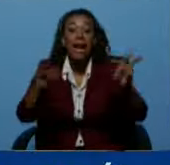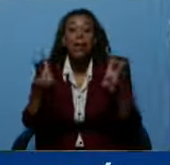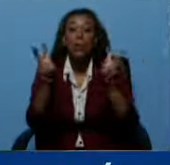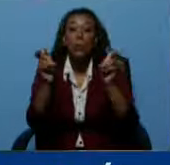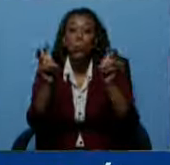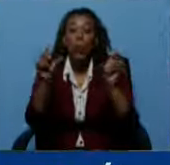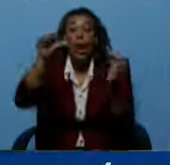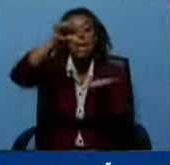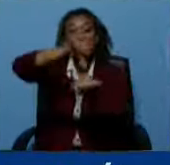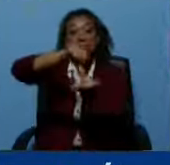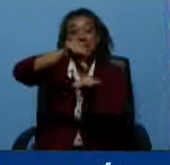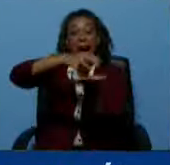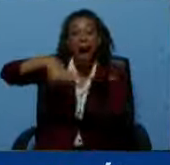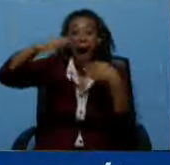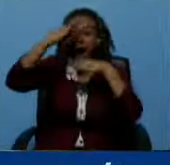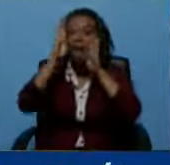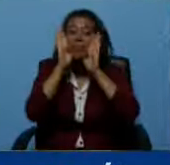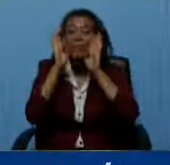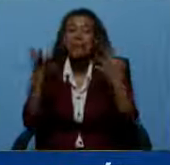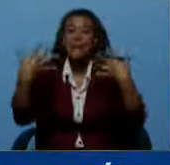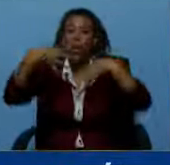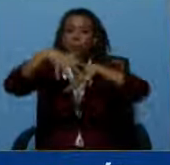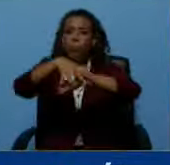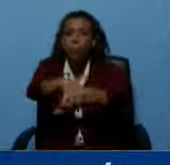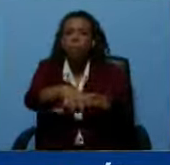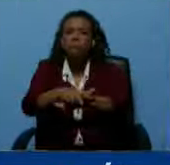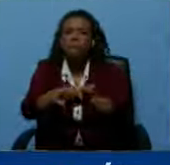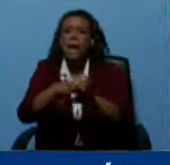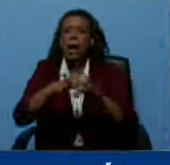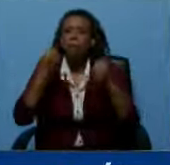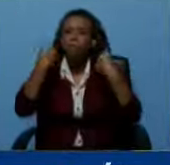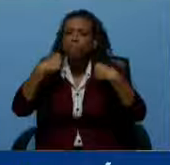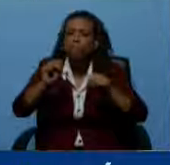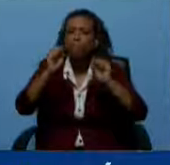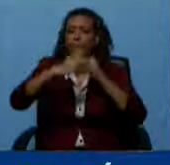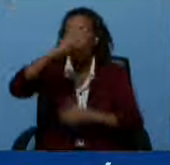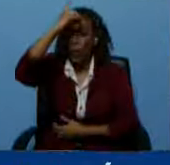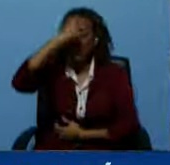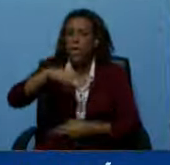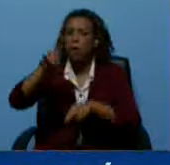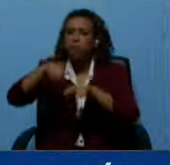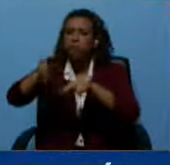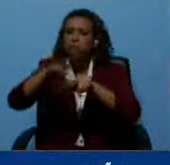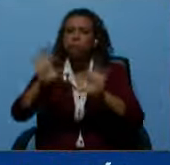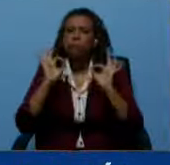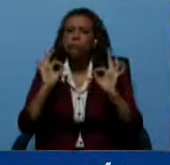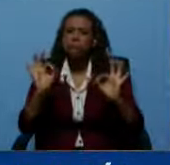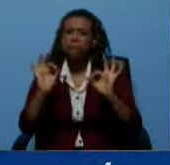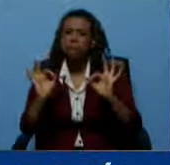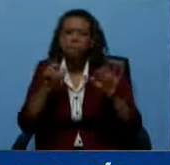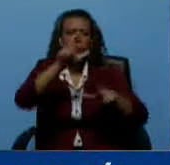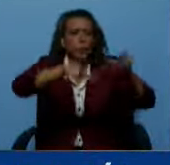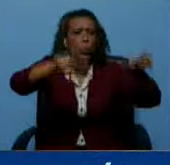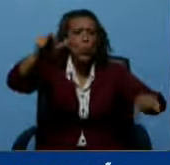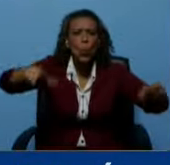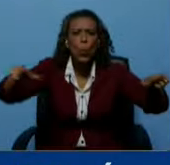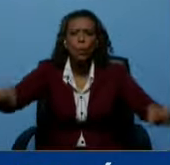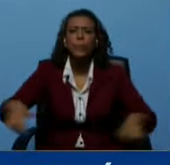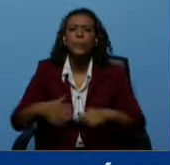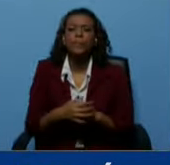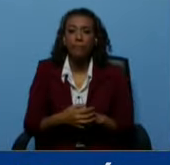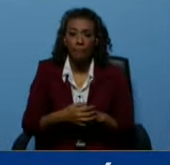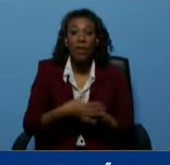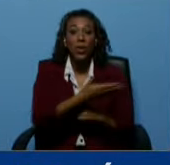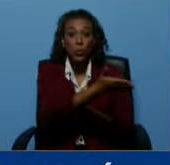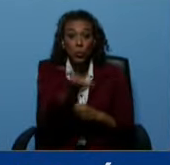el centro de atención que va a atender precisamente a los niños